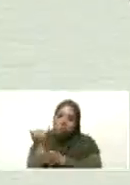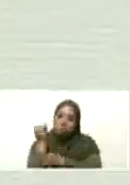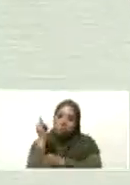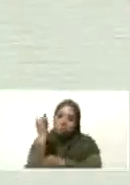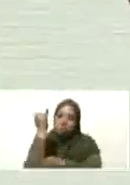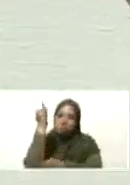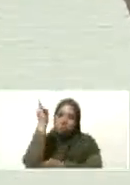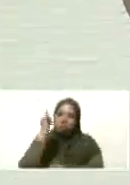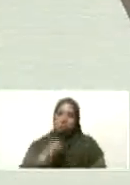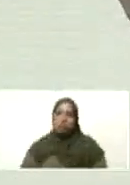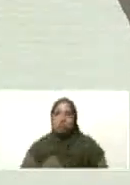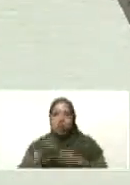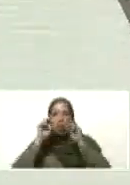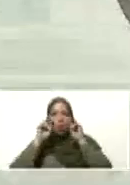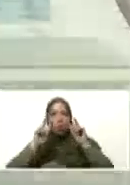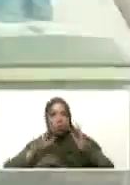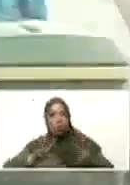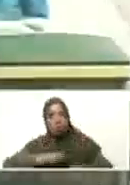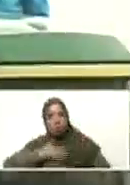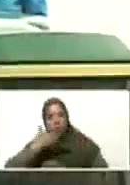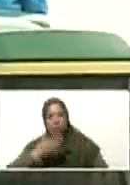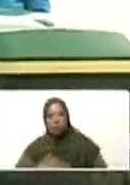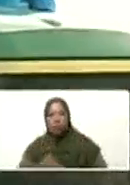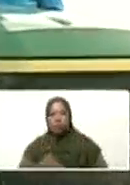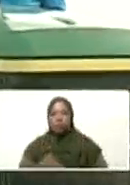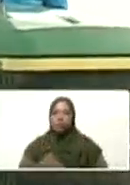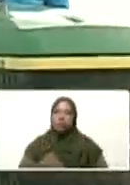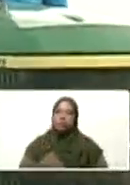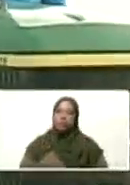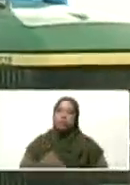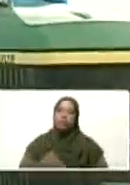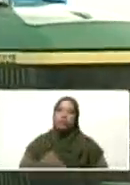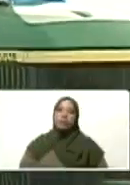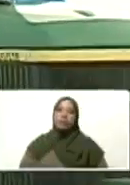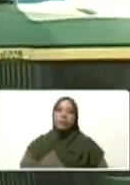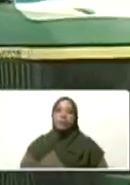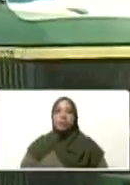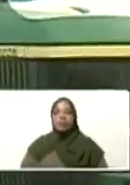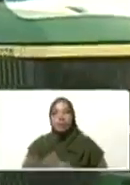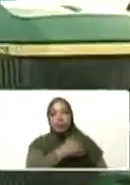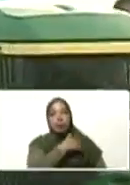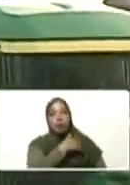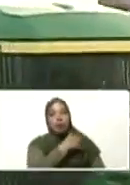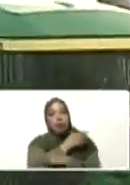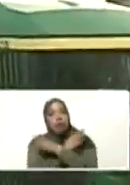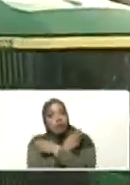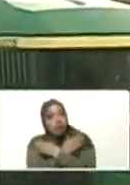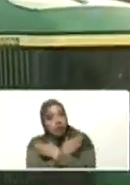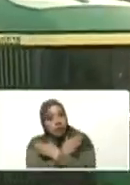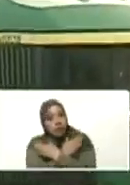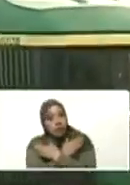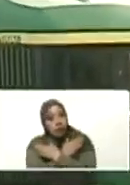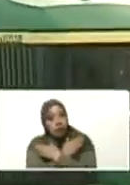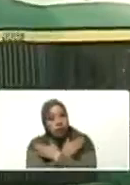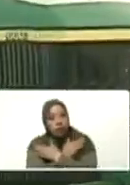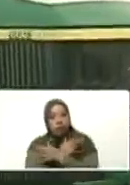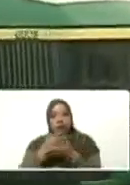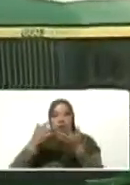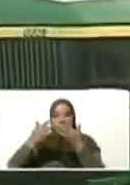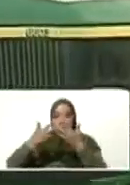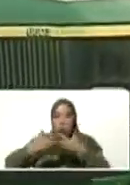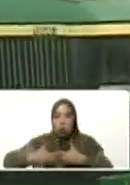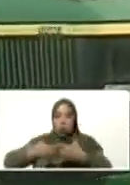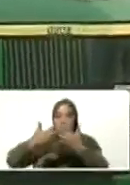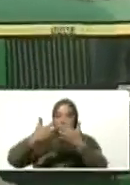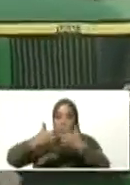Ahí lo podemos ver. De verdad, quiero felicitar a la empresa Ouro